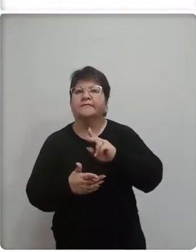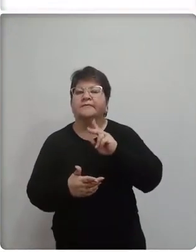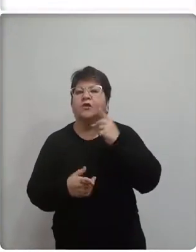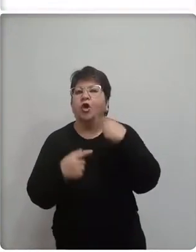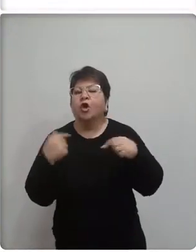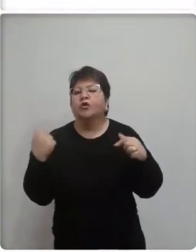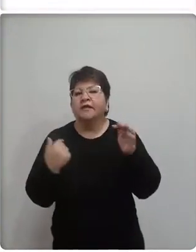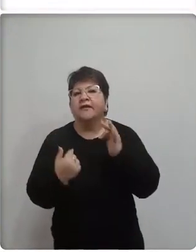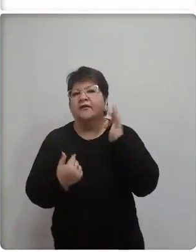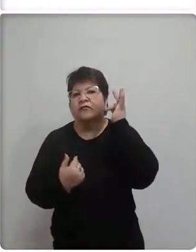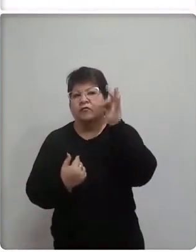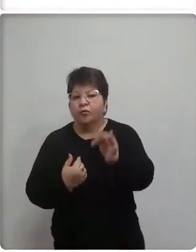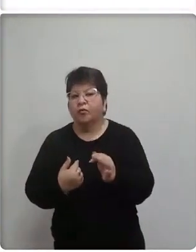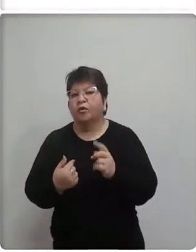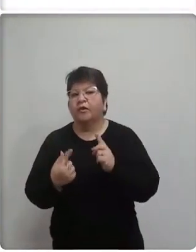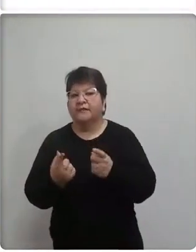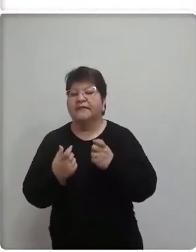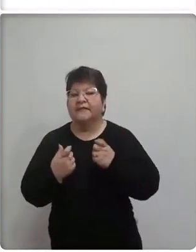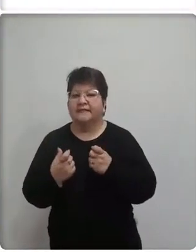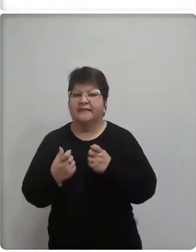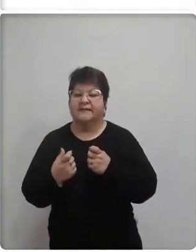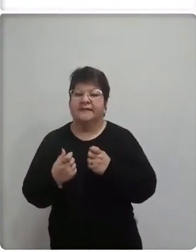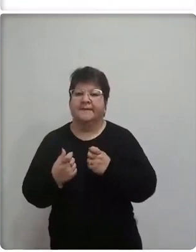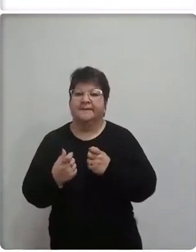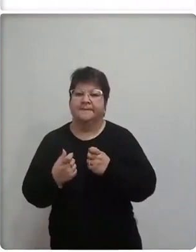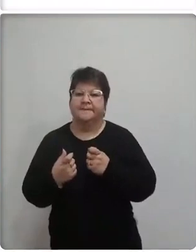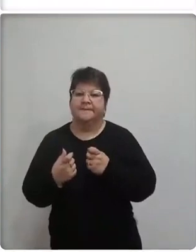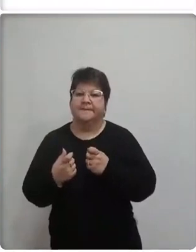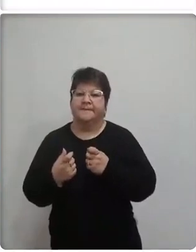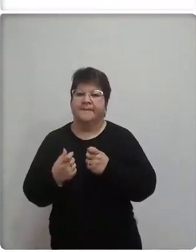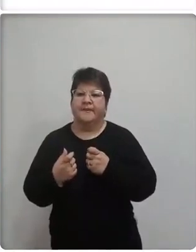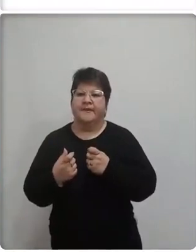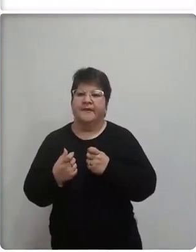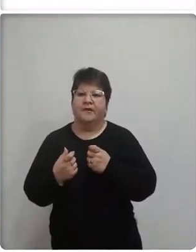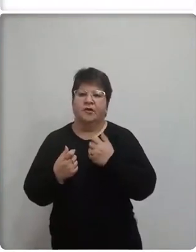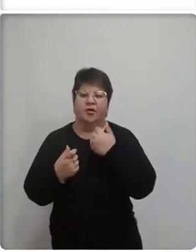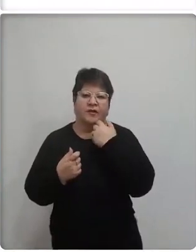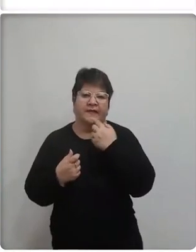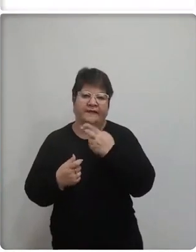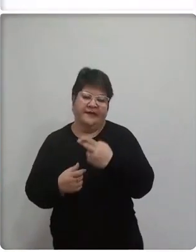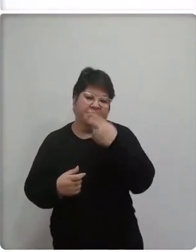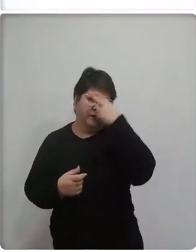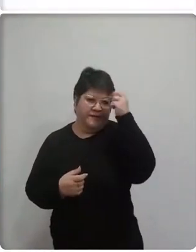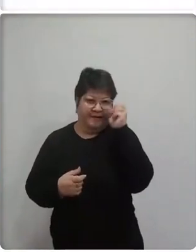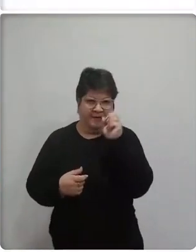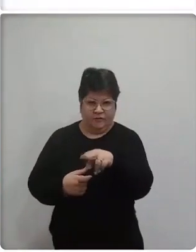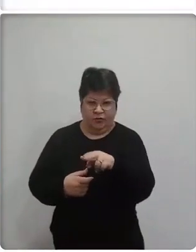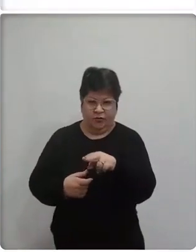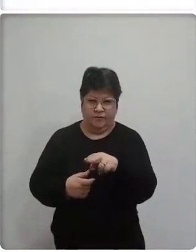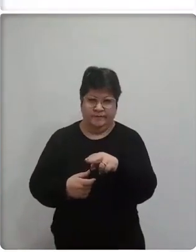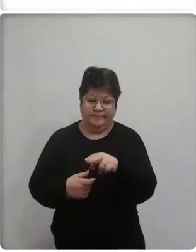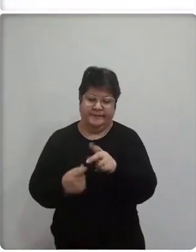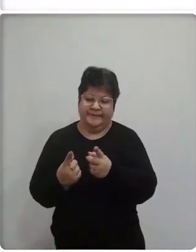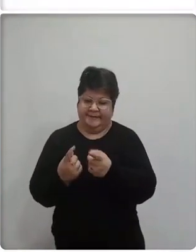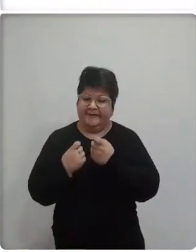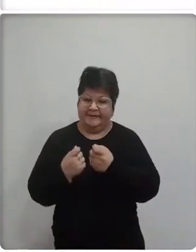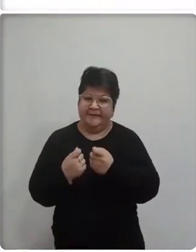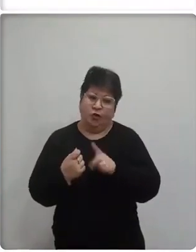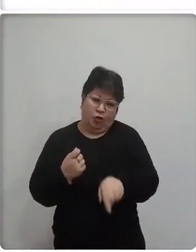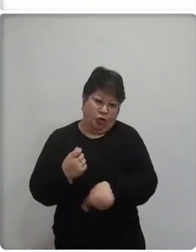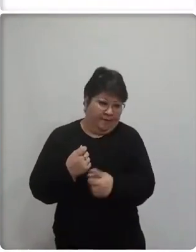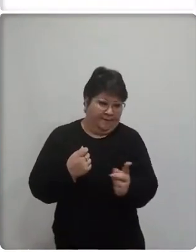necesarias justamente a corto plazo y a mediano plazo, lo que mencionaba de la unidad de internación, porque en lo otro de alguna manera estamos